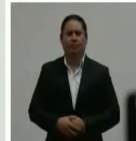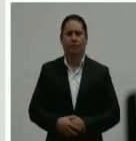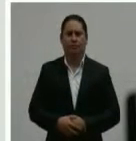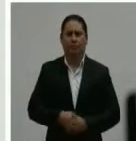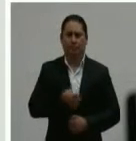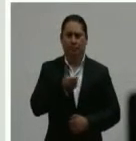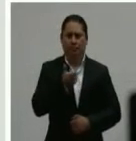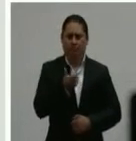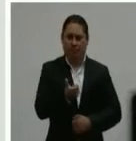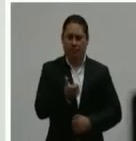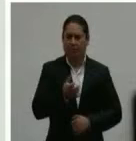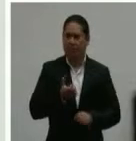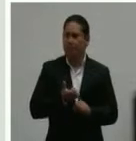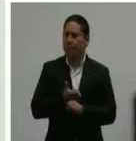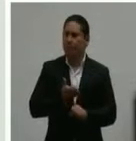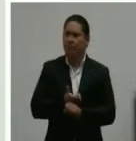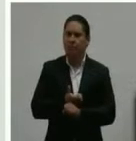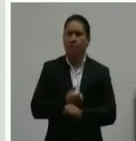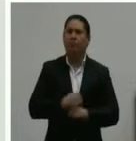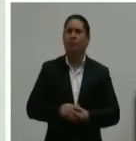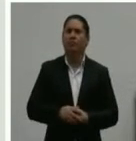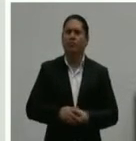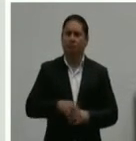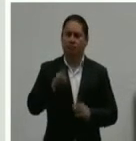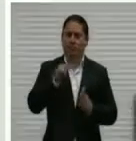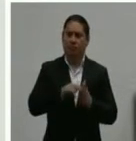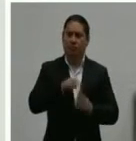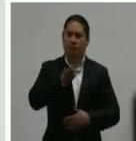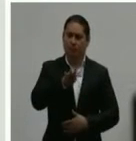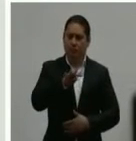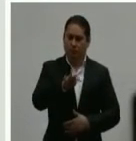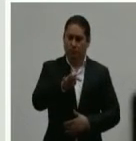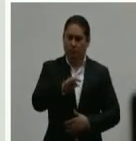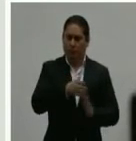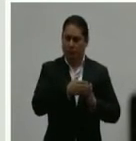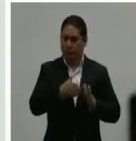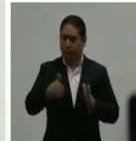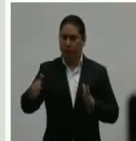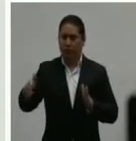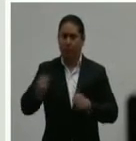La cuenta pública estatal del ejercicio 2019